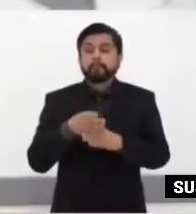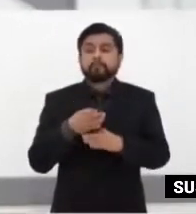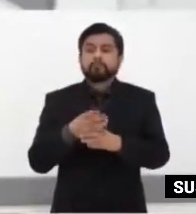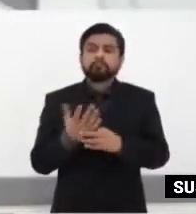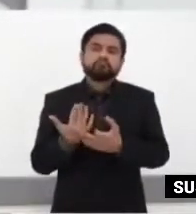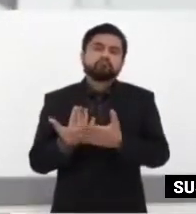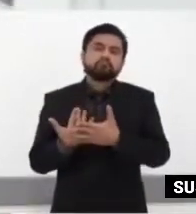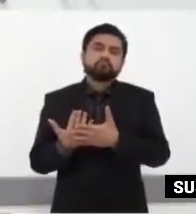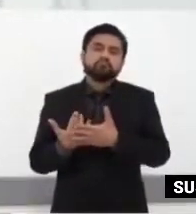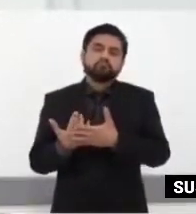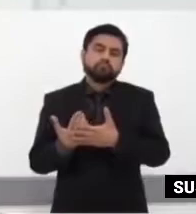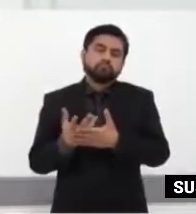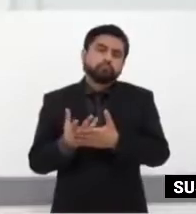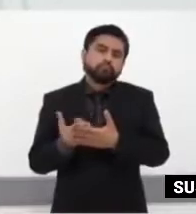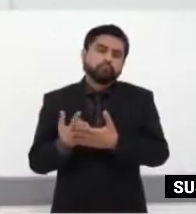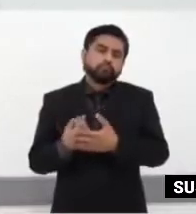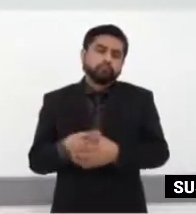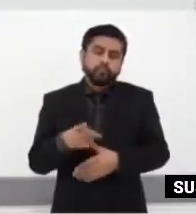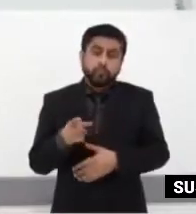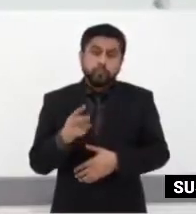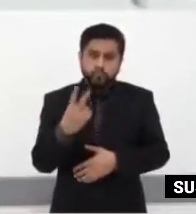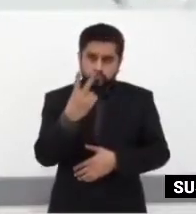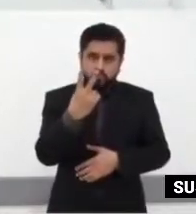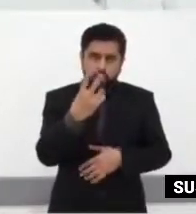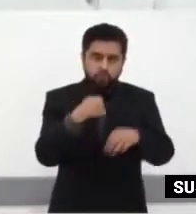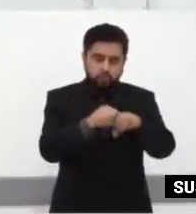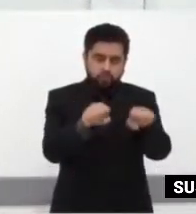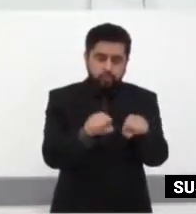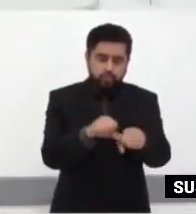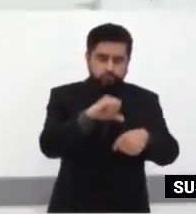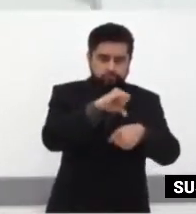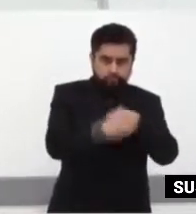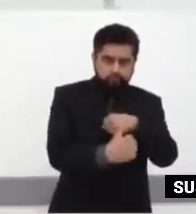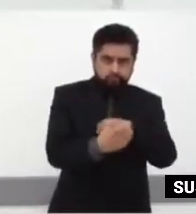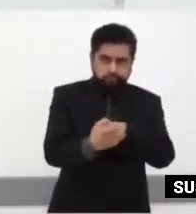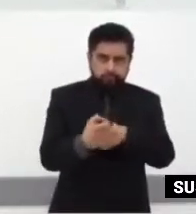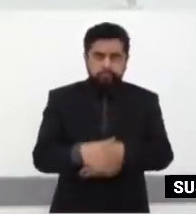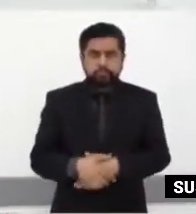arrancamos. Son los dos quirófanos, muy bonitos. Estoy muy